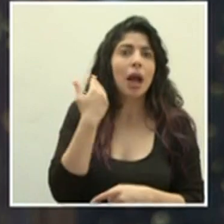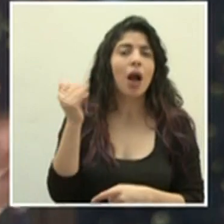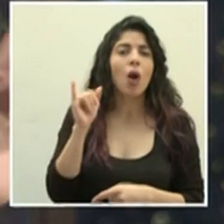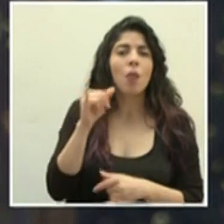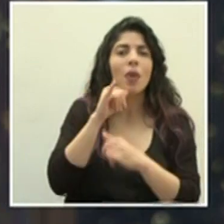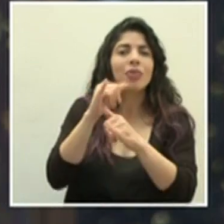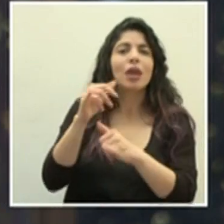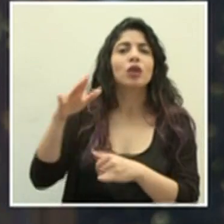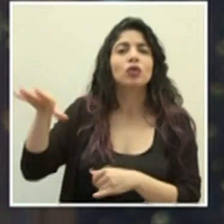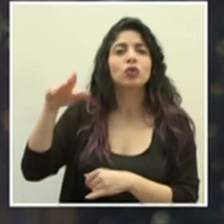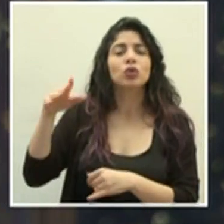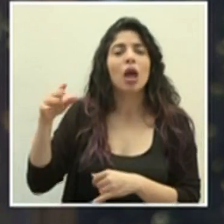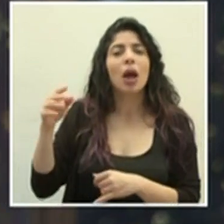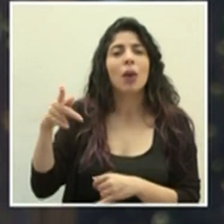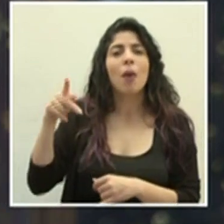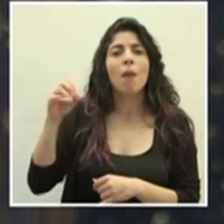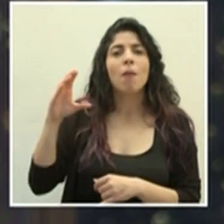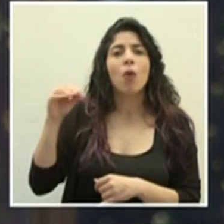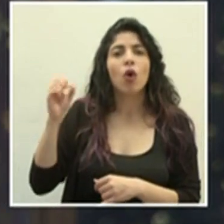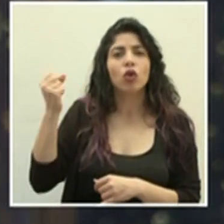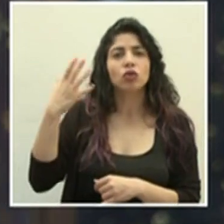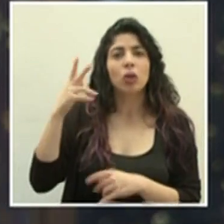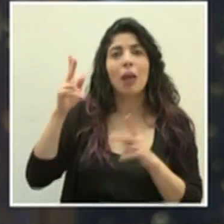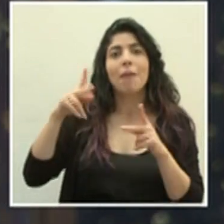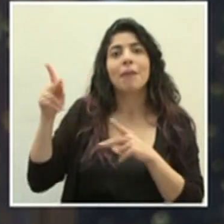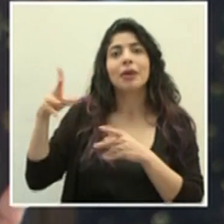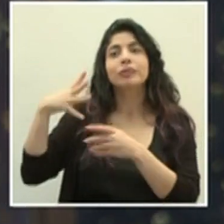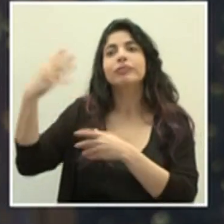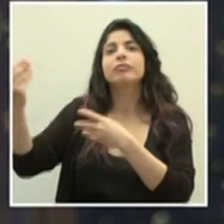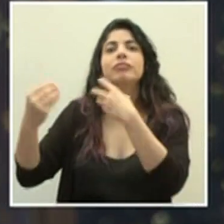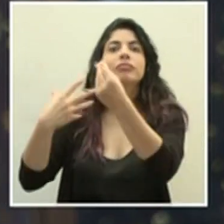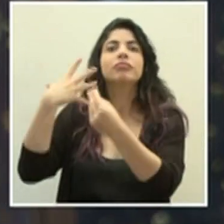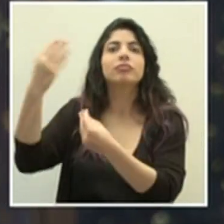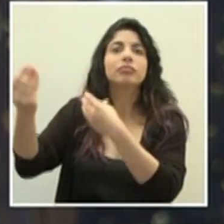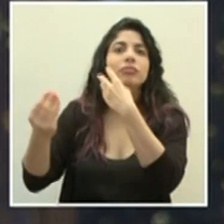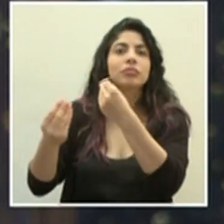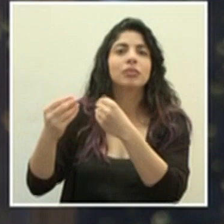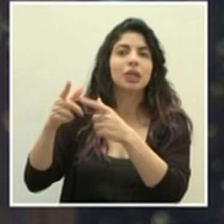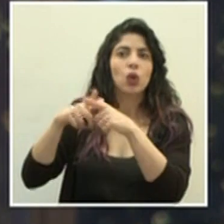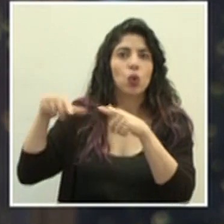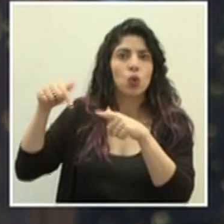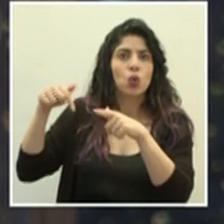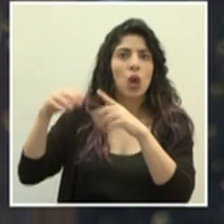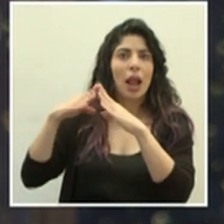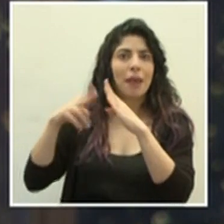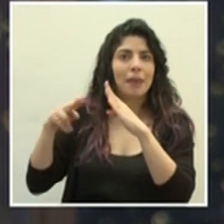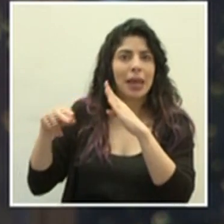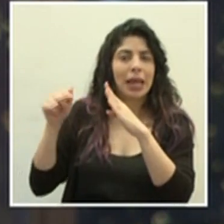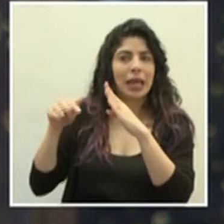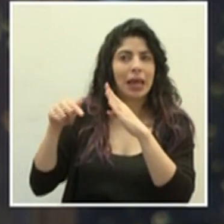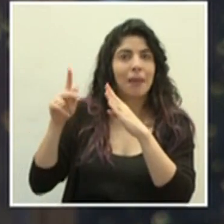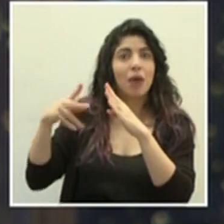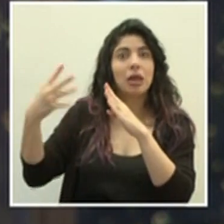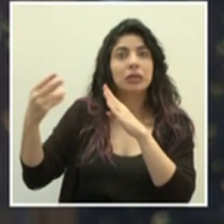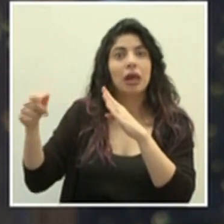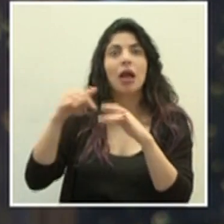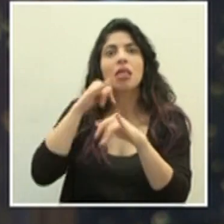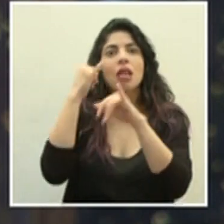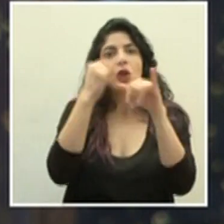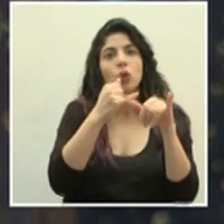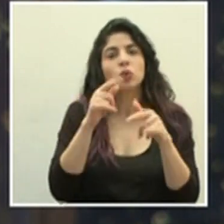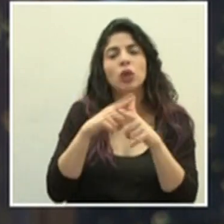denunciaron vecinos de Pocosol, de gente retirándose abruptamente de algún sitio de estos? Precisamente, ¿cuál es